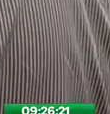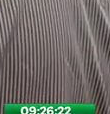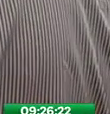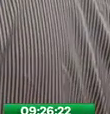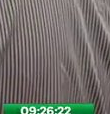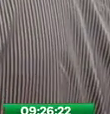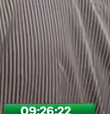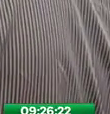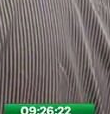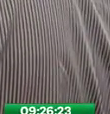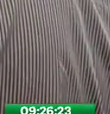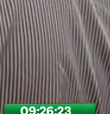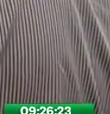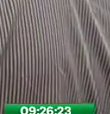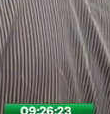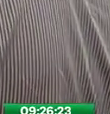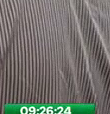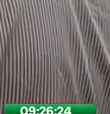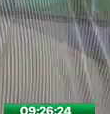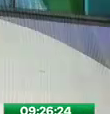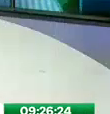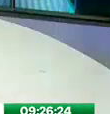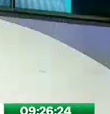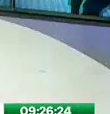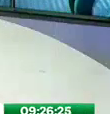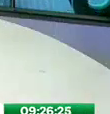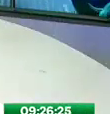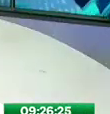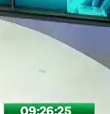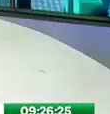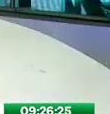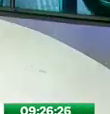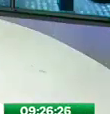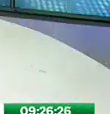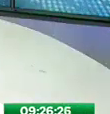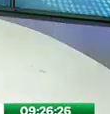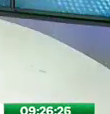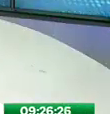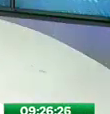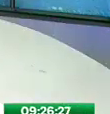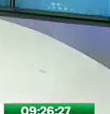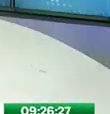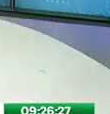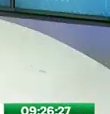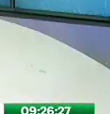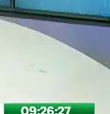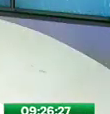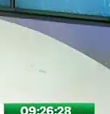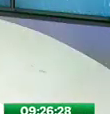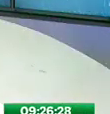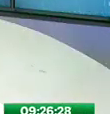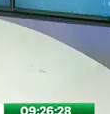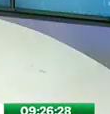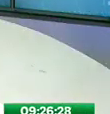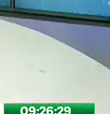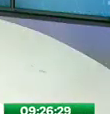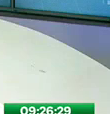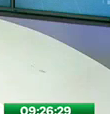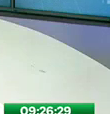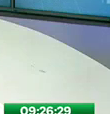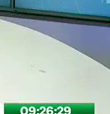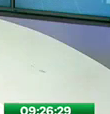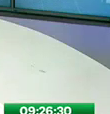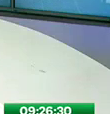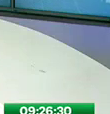informó jorge escobar en una entrevista para nuestro informativo la noticia la alcaldesa de